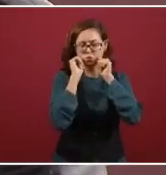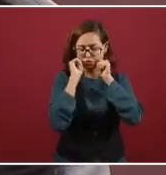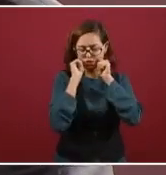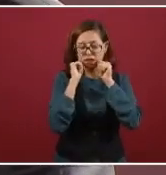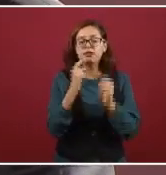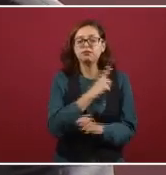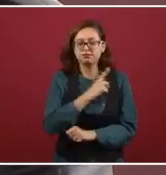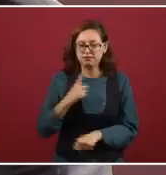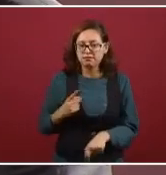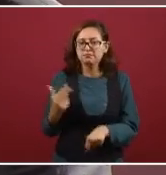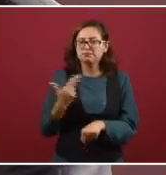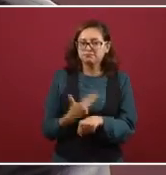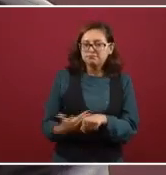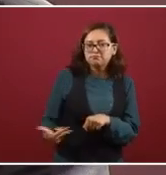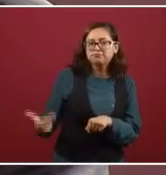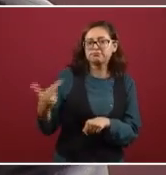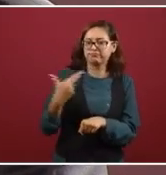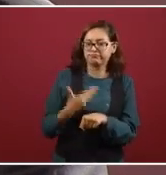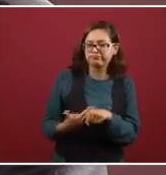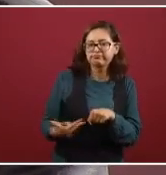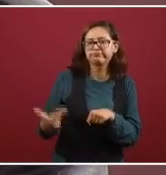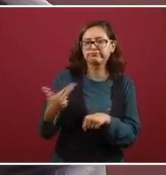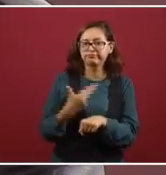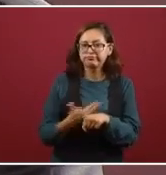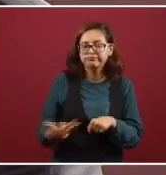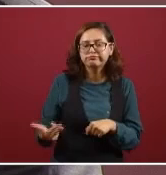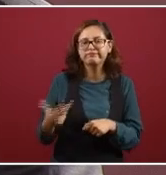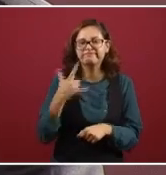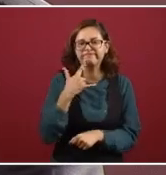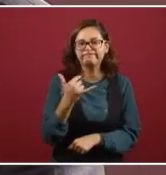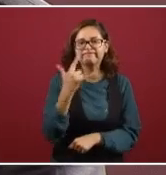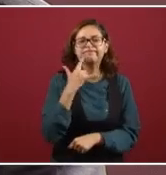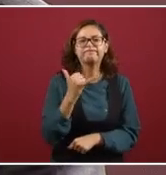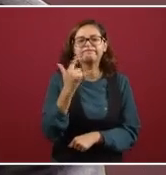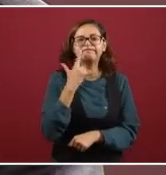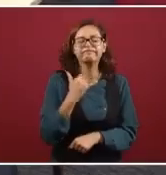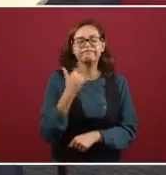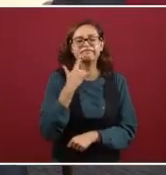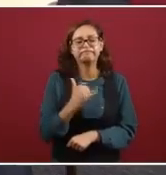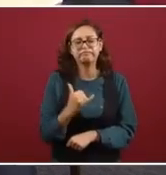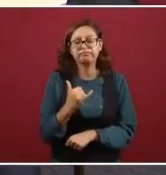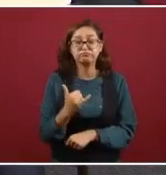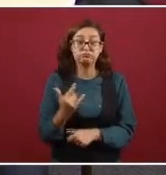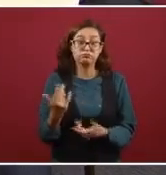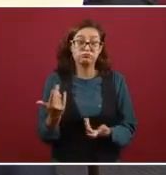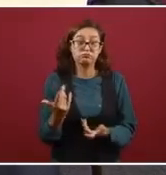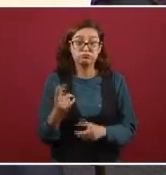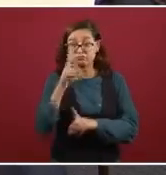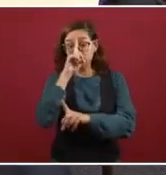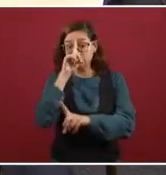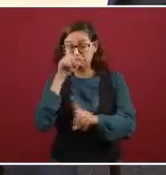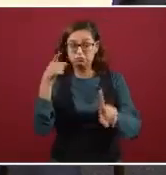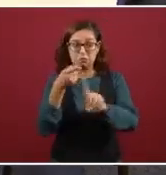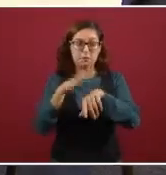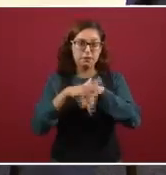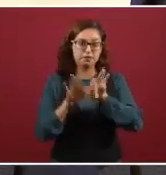ser un tema de perseverancia como muchas otras grandes causas que tenemos que defender. Esta es una causa central,